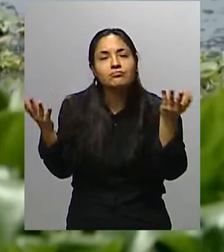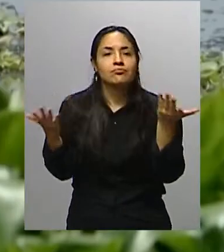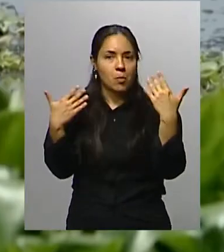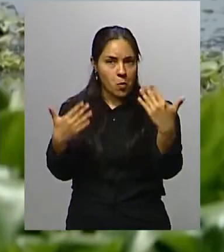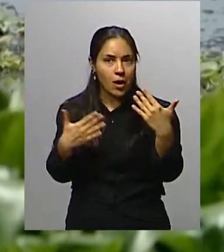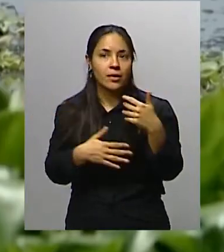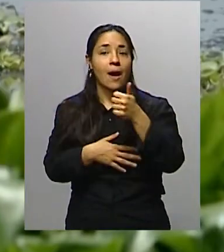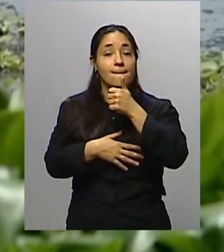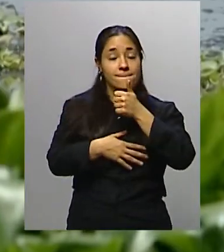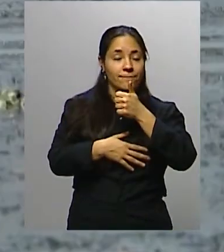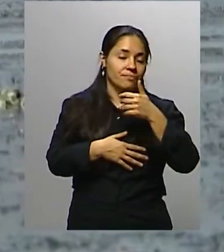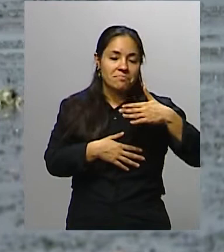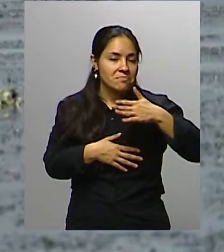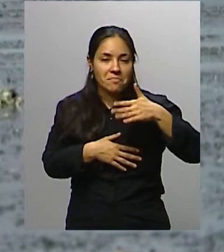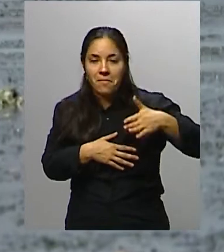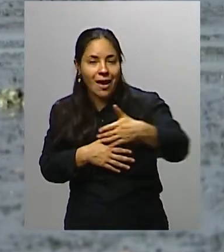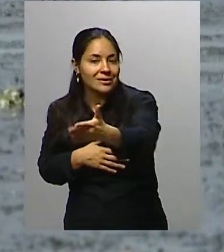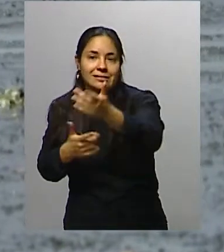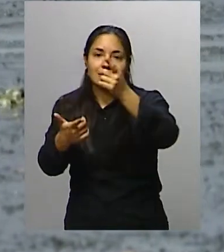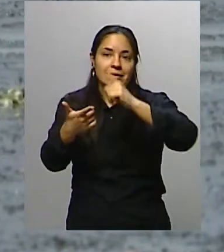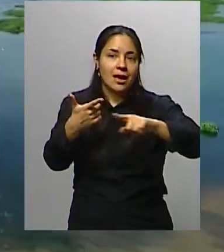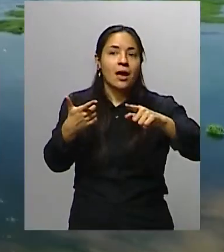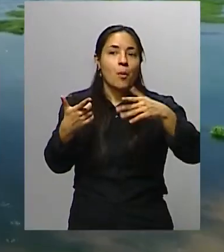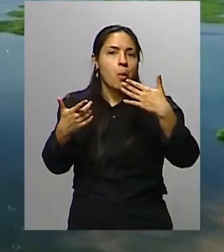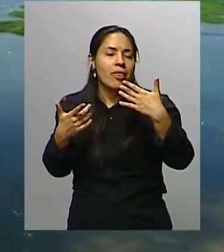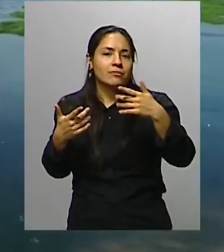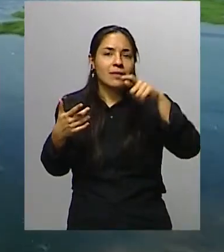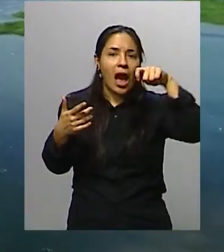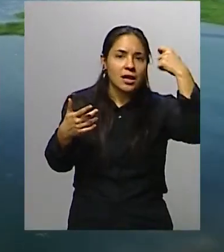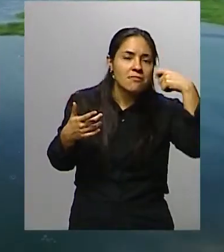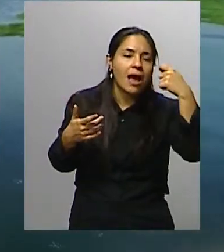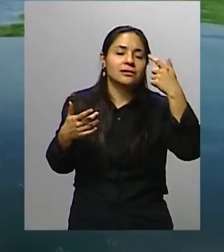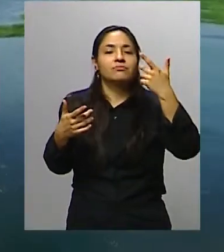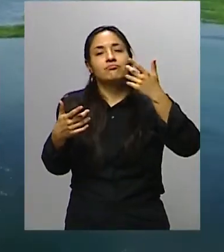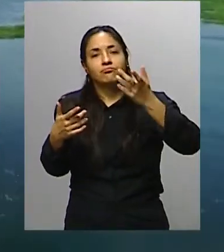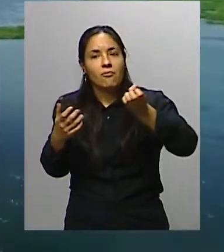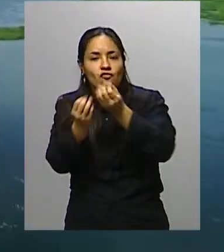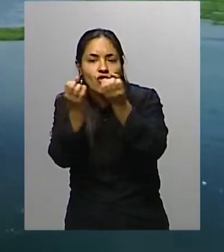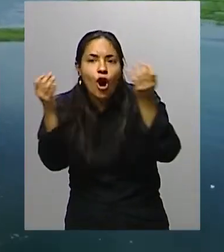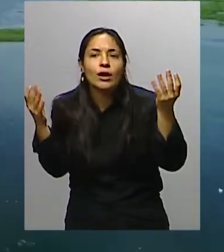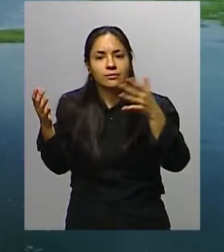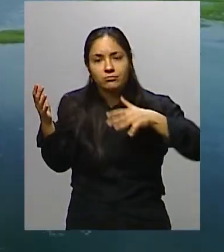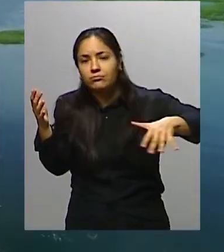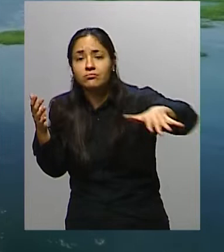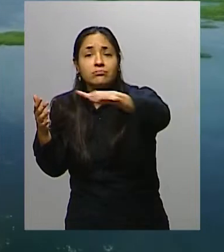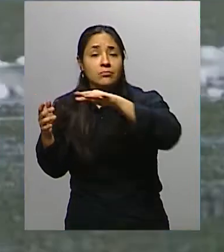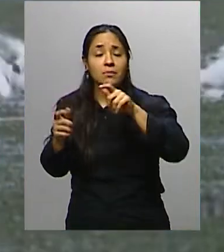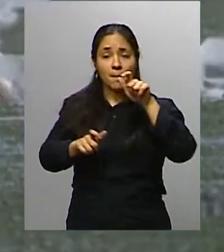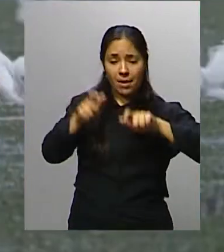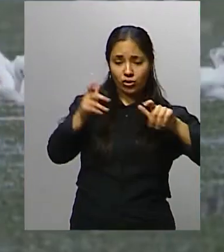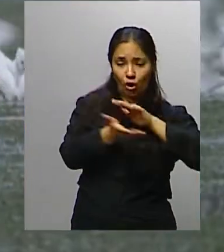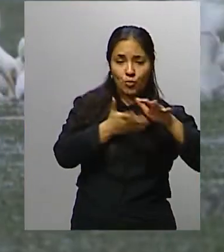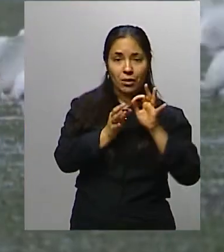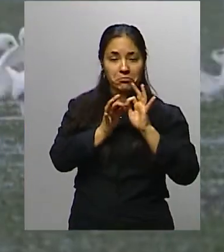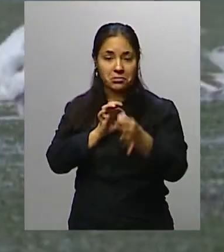ser peces, pueden ser distintos tipos de especies vegetales o animales que pueden ser utilizadas por el hombre y por las comunidades aledañas